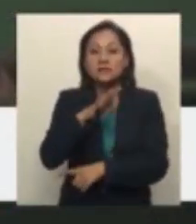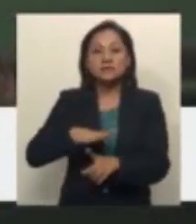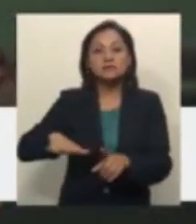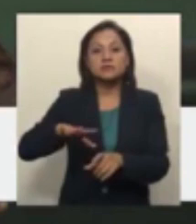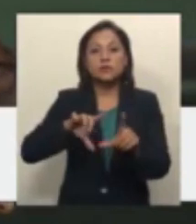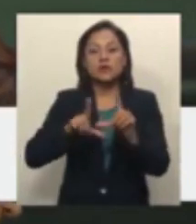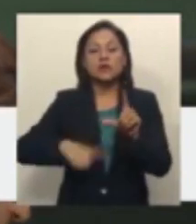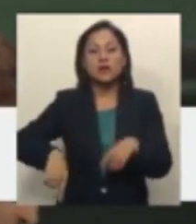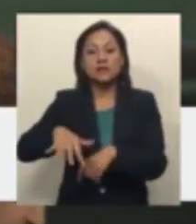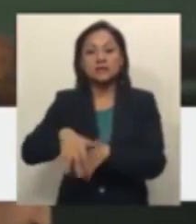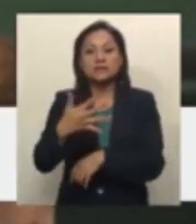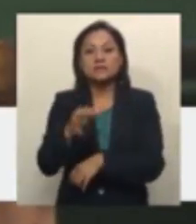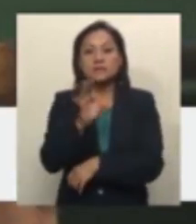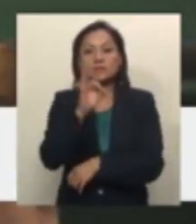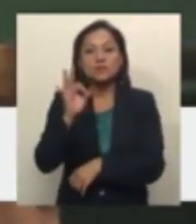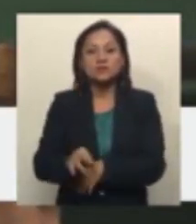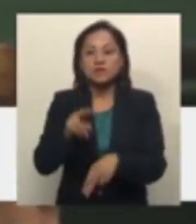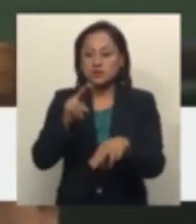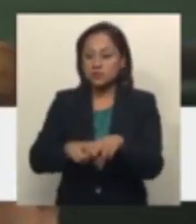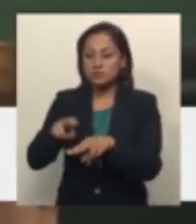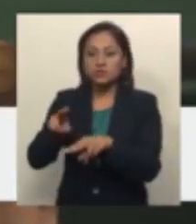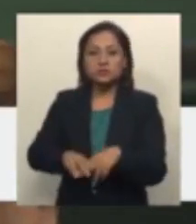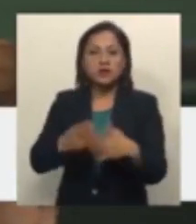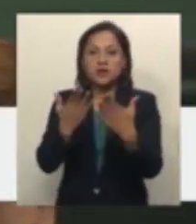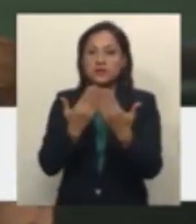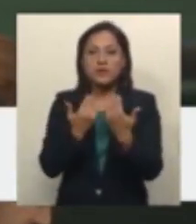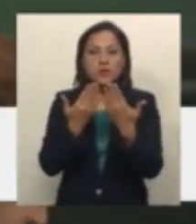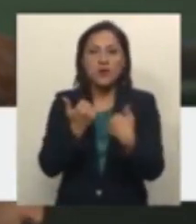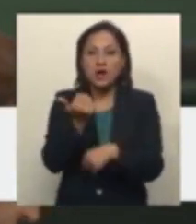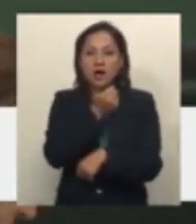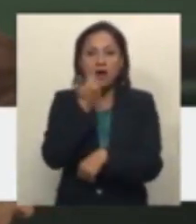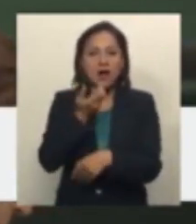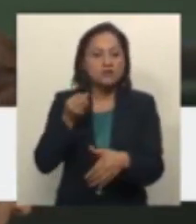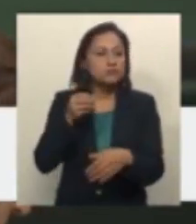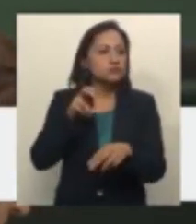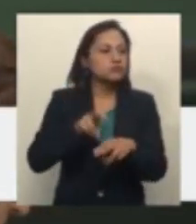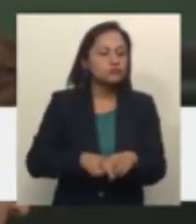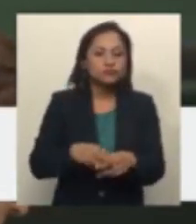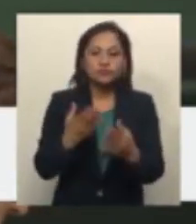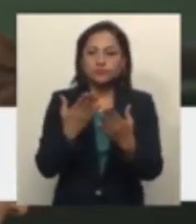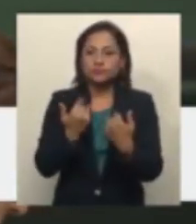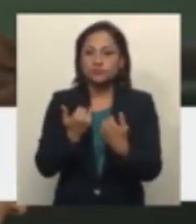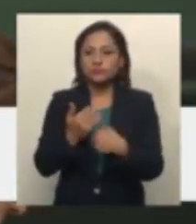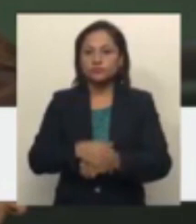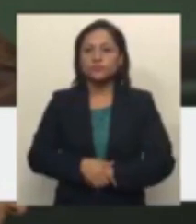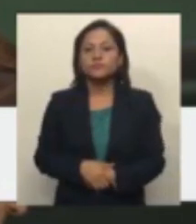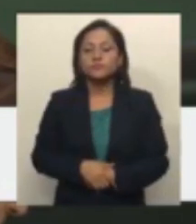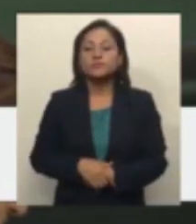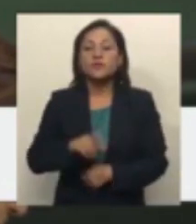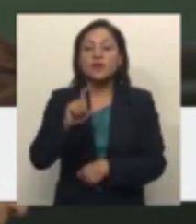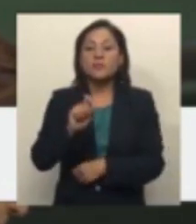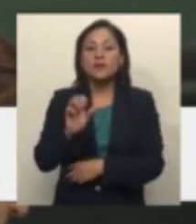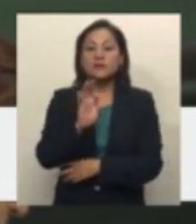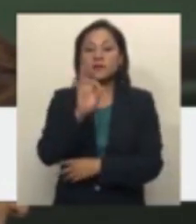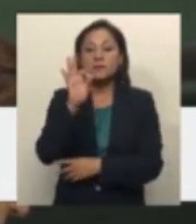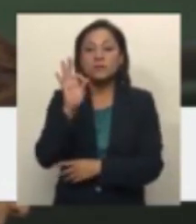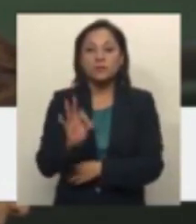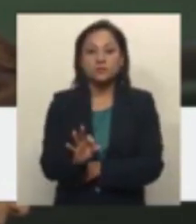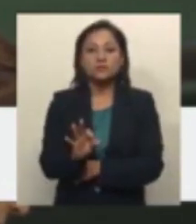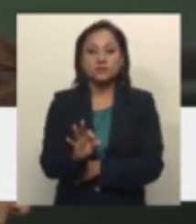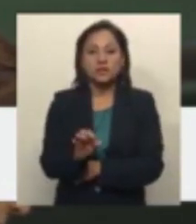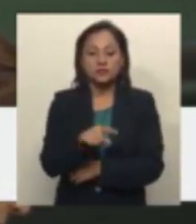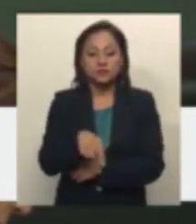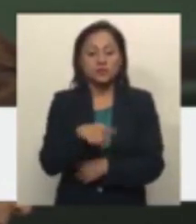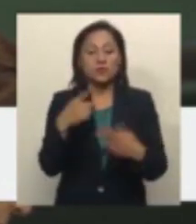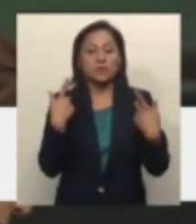los niños no tienen sillas donde tomar las clases. 20%, el maestro que tanto dicen